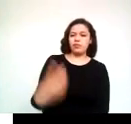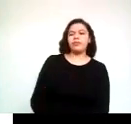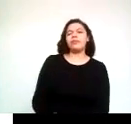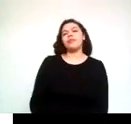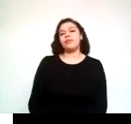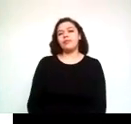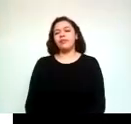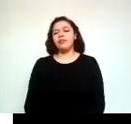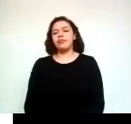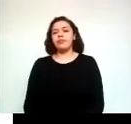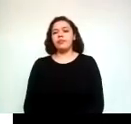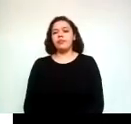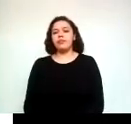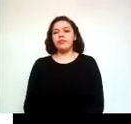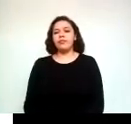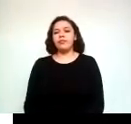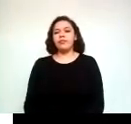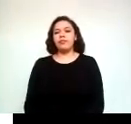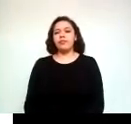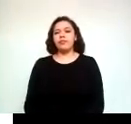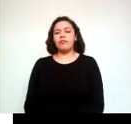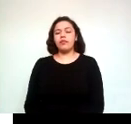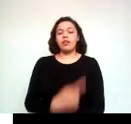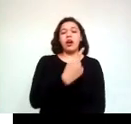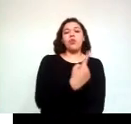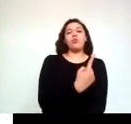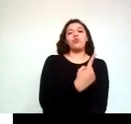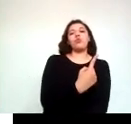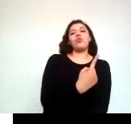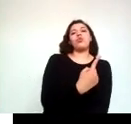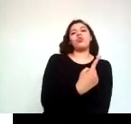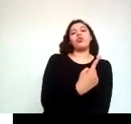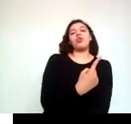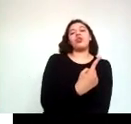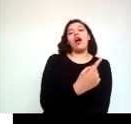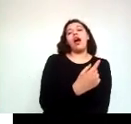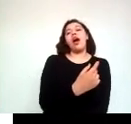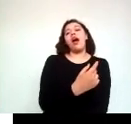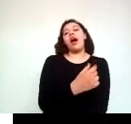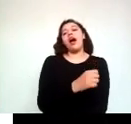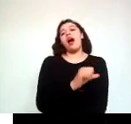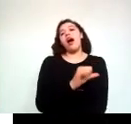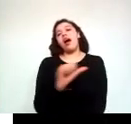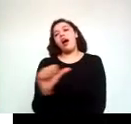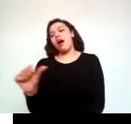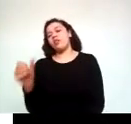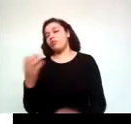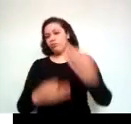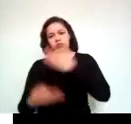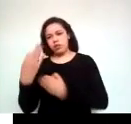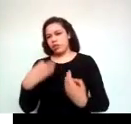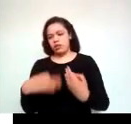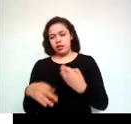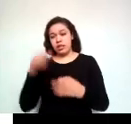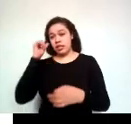Y si de la pregunta 1 o el resto de las preguntas te contesta que